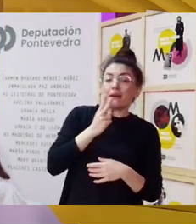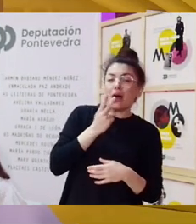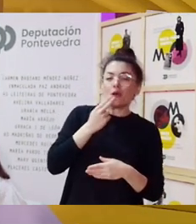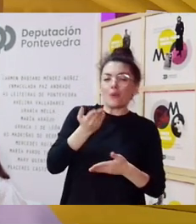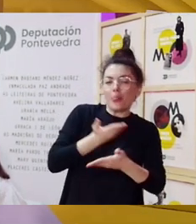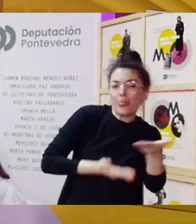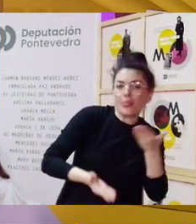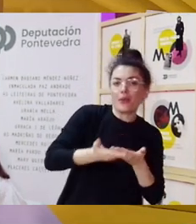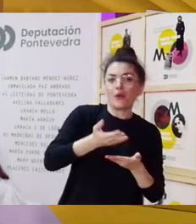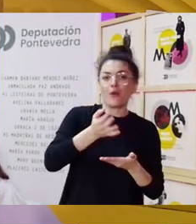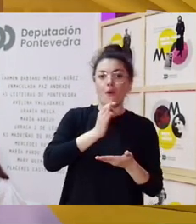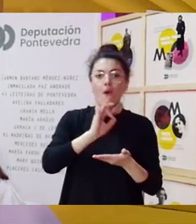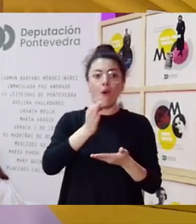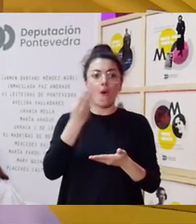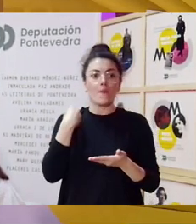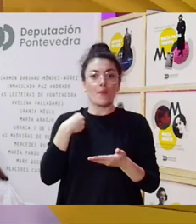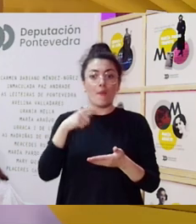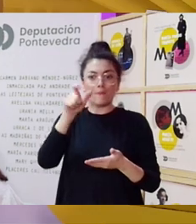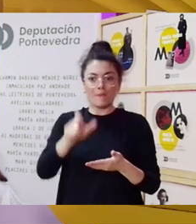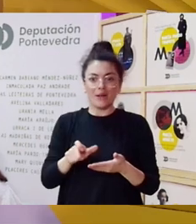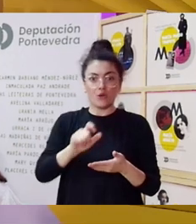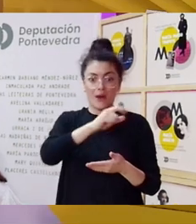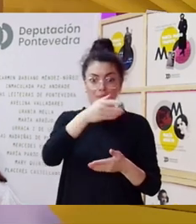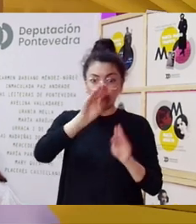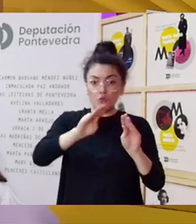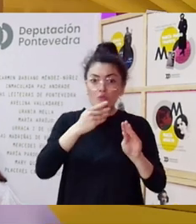algunha persona no seu piso,